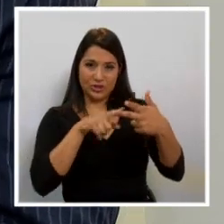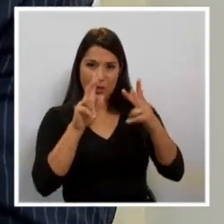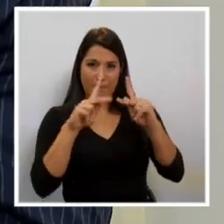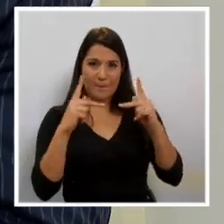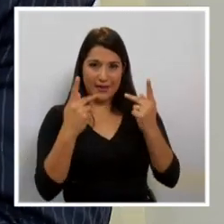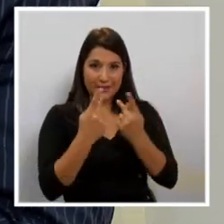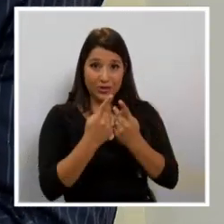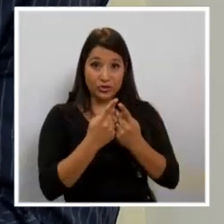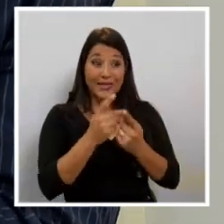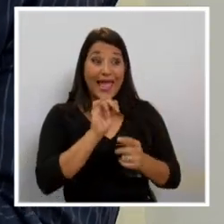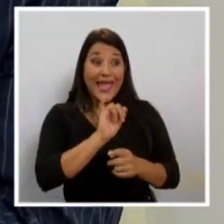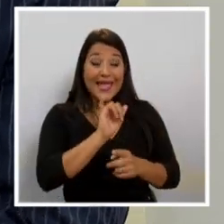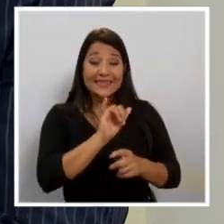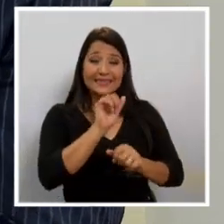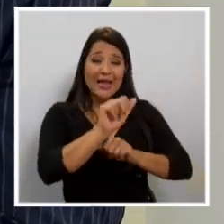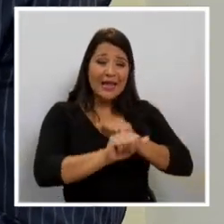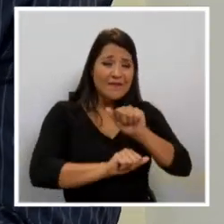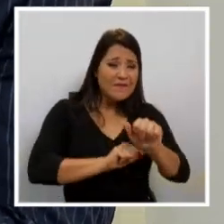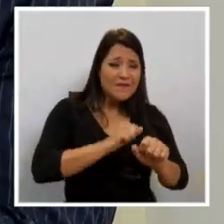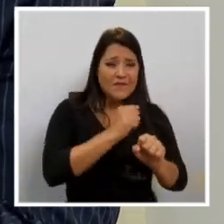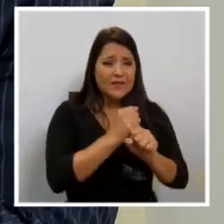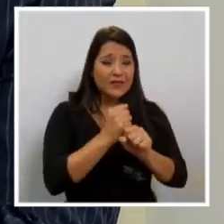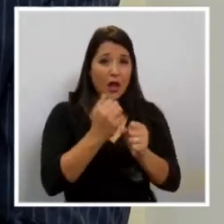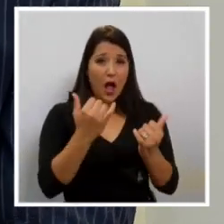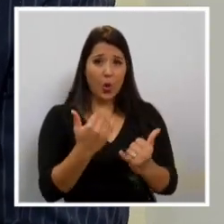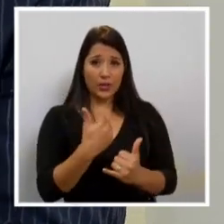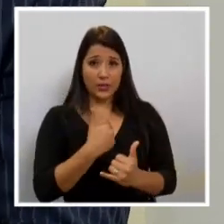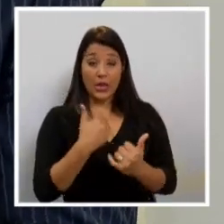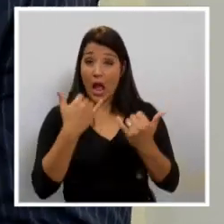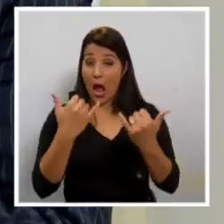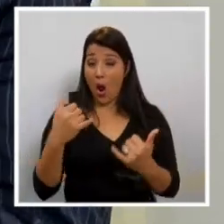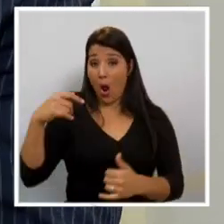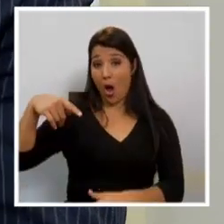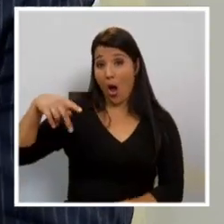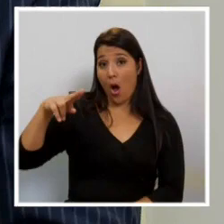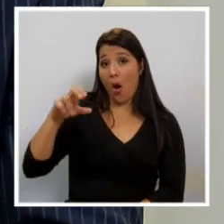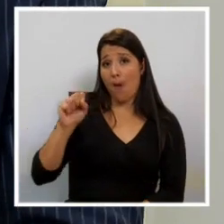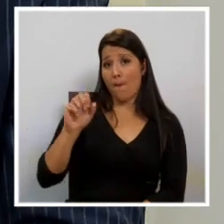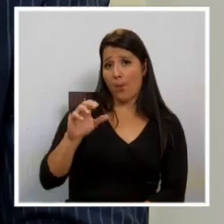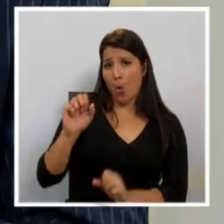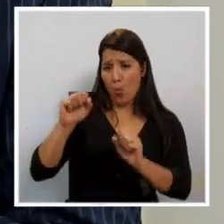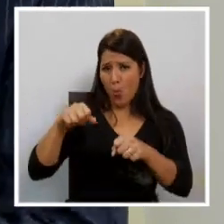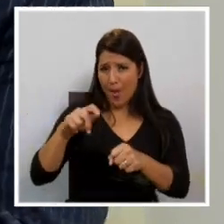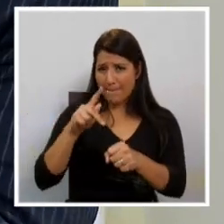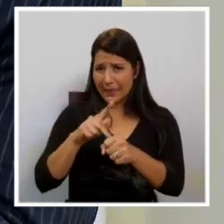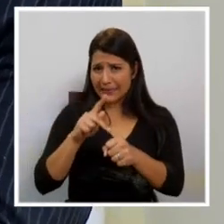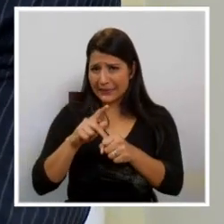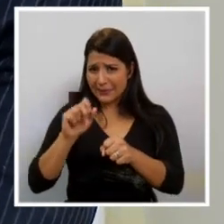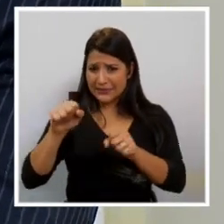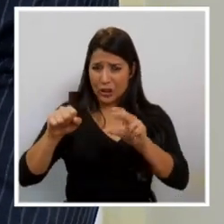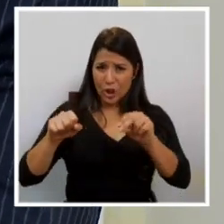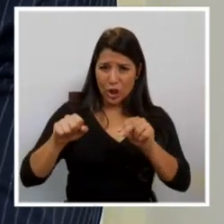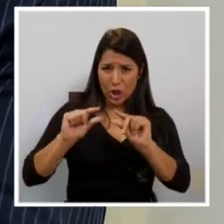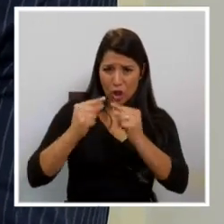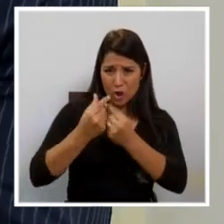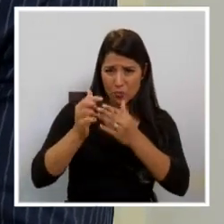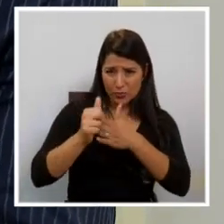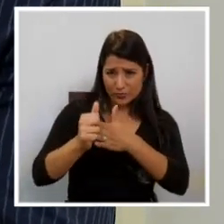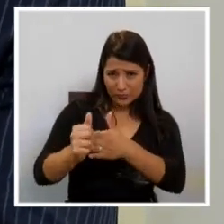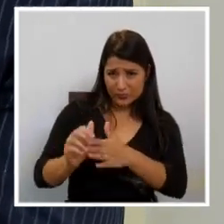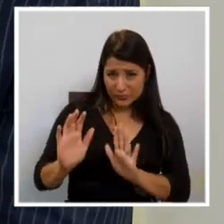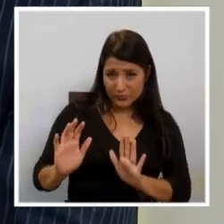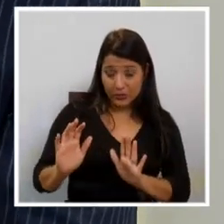esfuerzo en que están. Ahora, ¿puede el PUS participar o no en el directorio? Bueno, sabemos que hay una